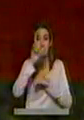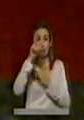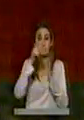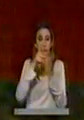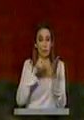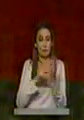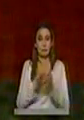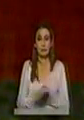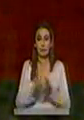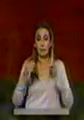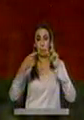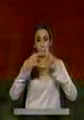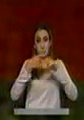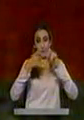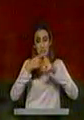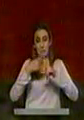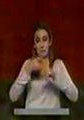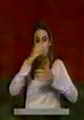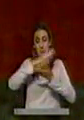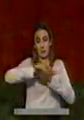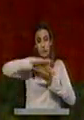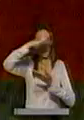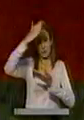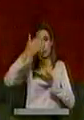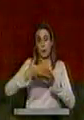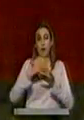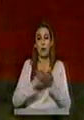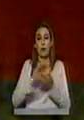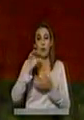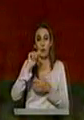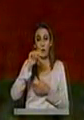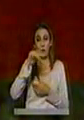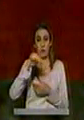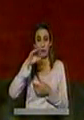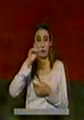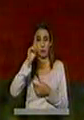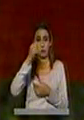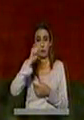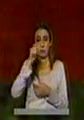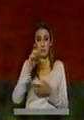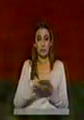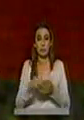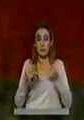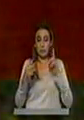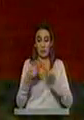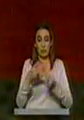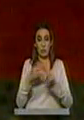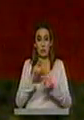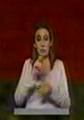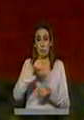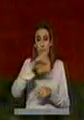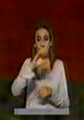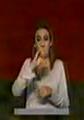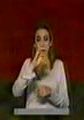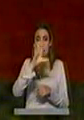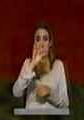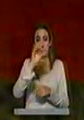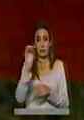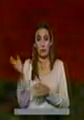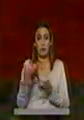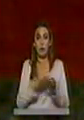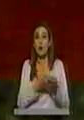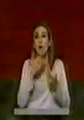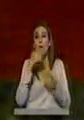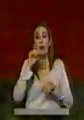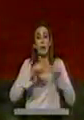interesantes. En lo que es los Andes, porque ahora se llama Amazonía, Andes, el Pacífico y las Islas Galápagos, en lo que es los